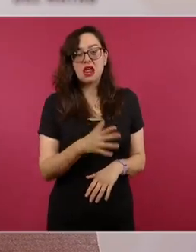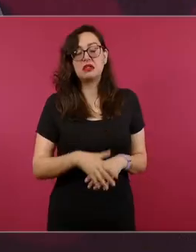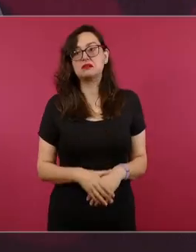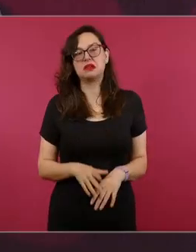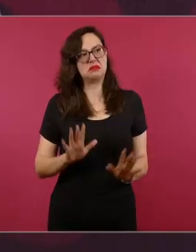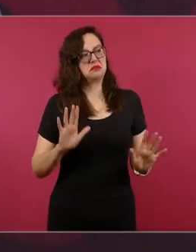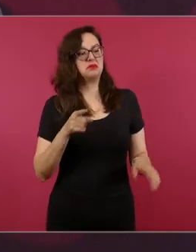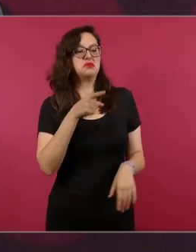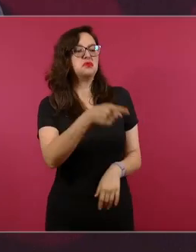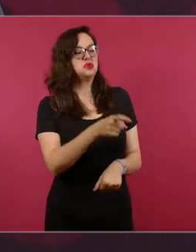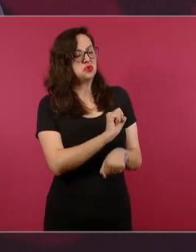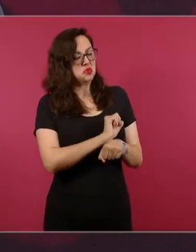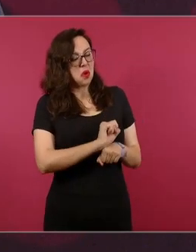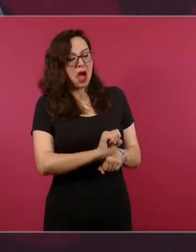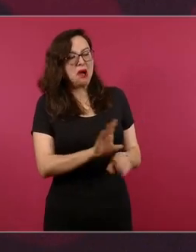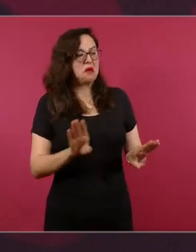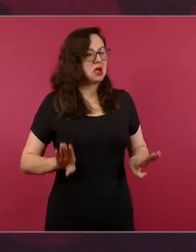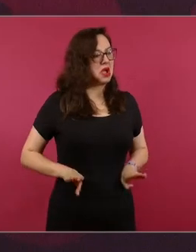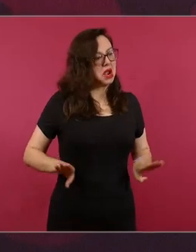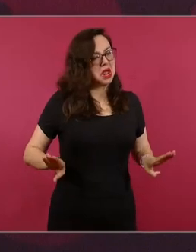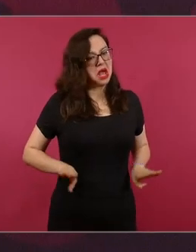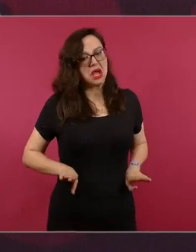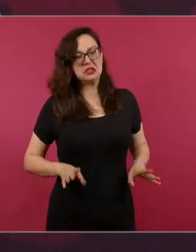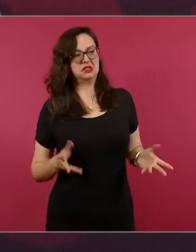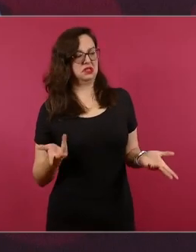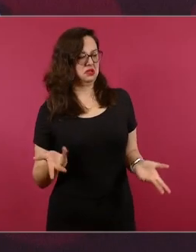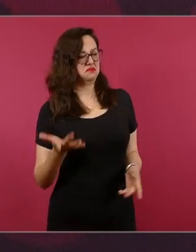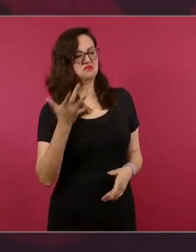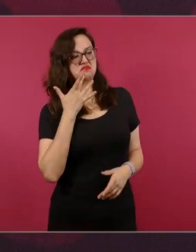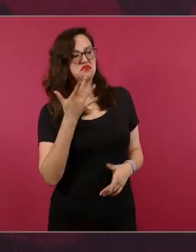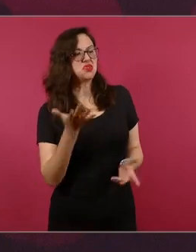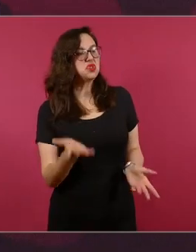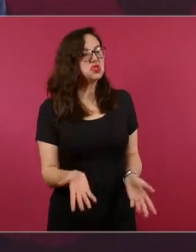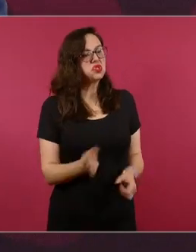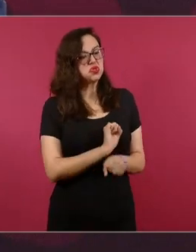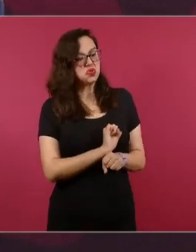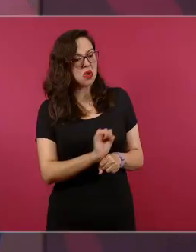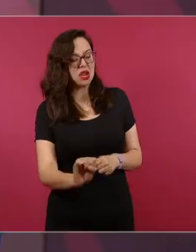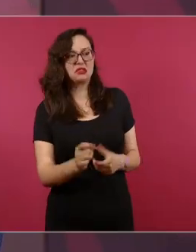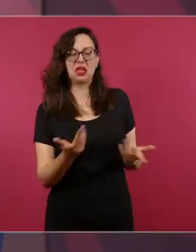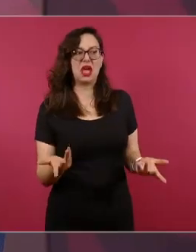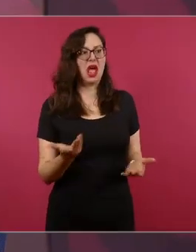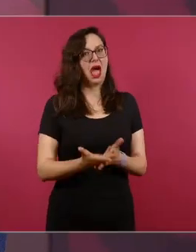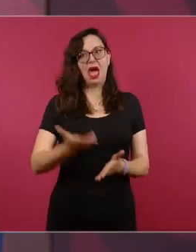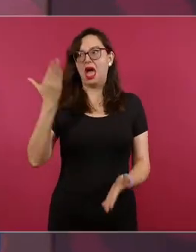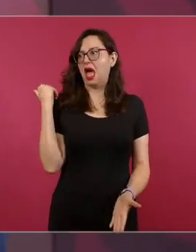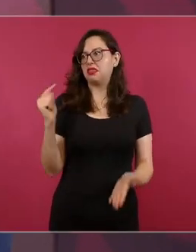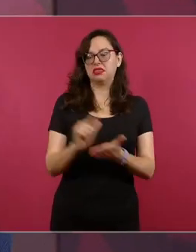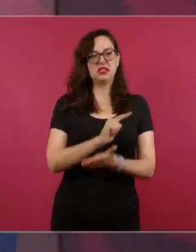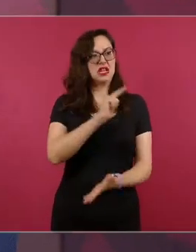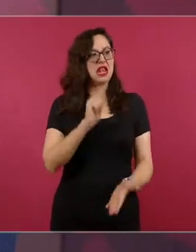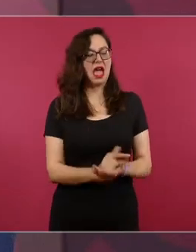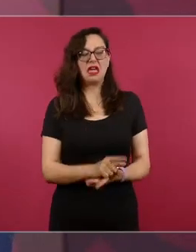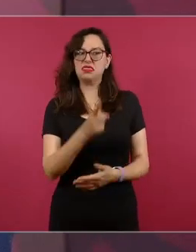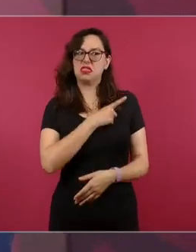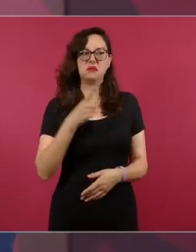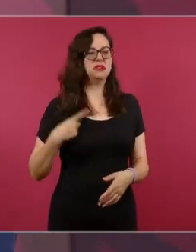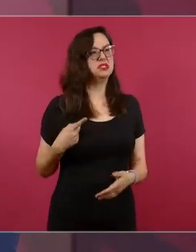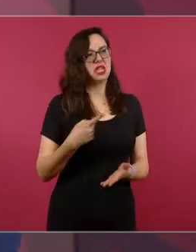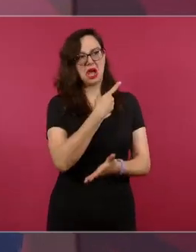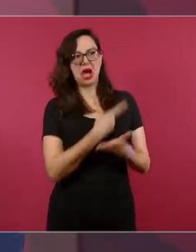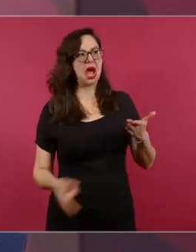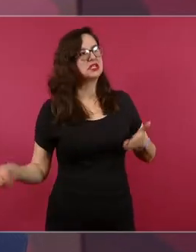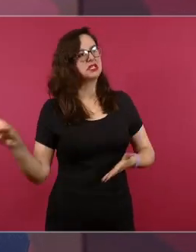reformas que afectan a los trabajadores? Es lo que tiene que ver con pensiones,